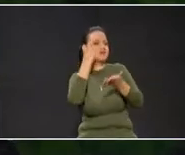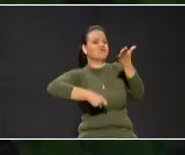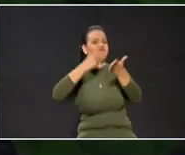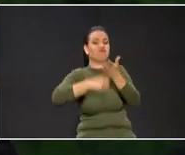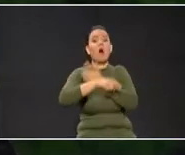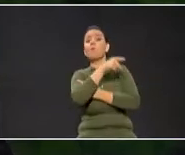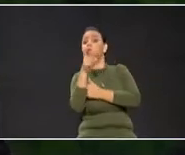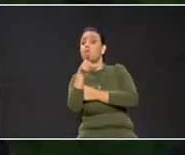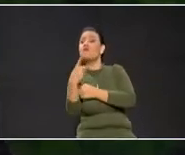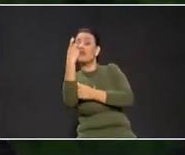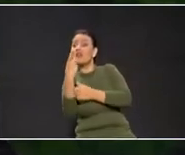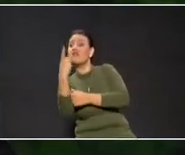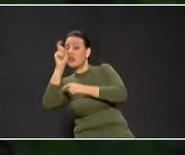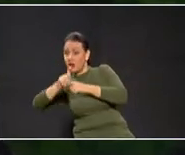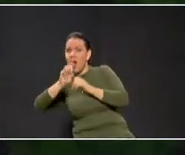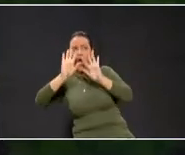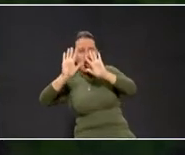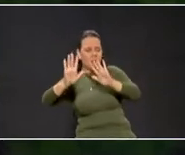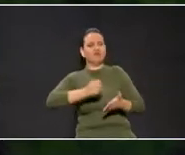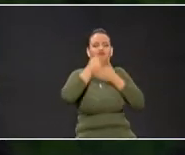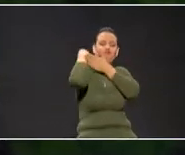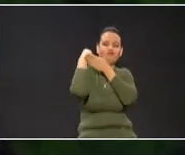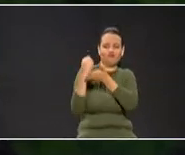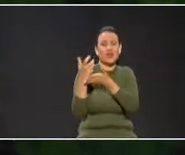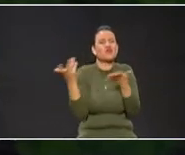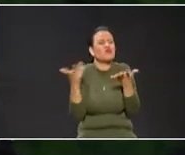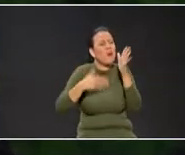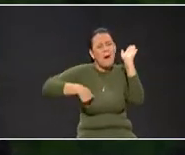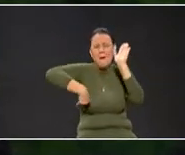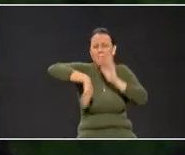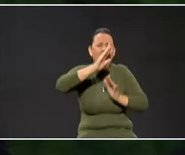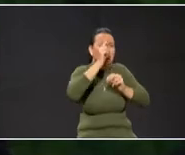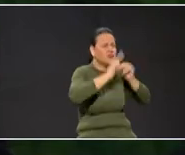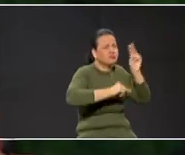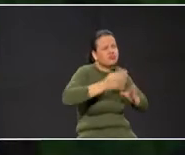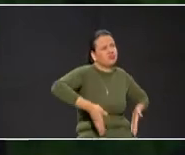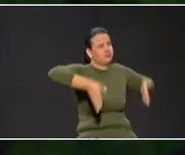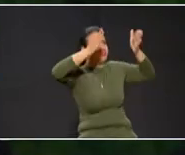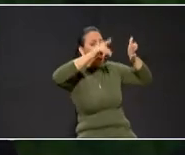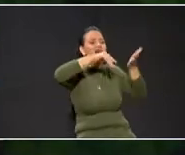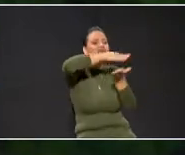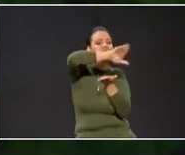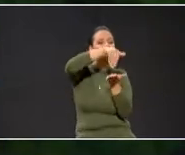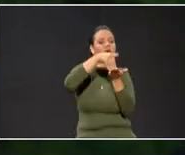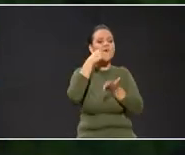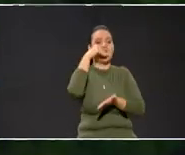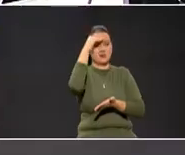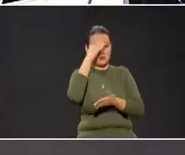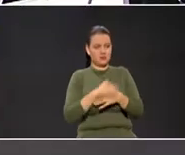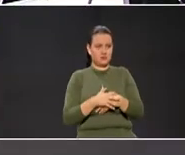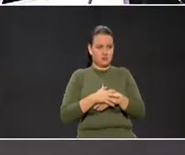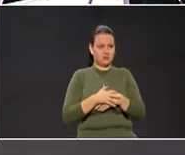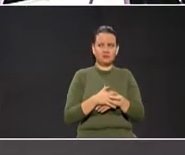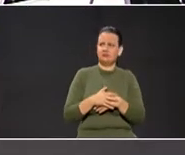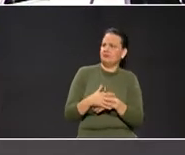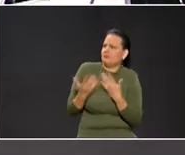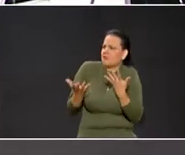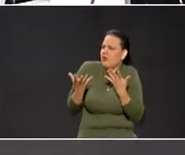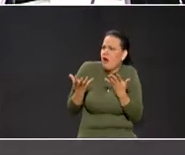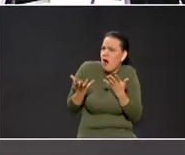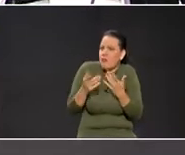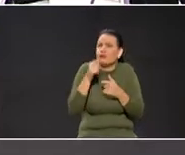al centro donde tiene todas las posibilidades de servicios públicos y demás para que aquí puedan habitar y cómo estimular esa construcción